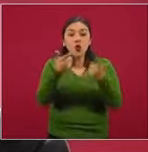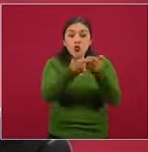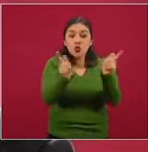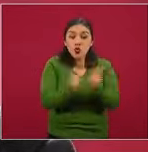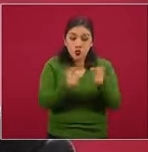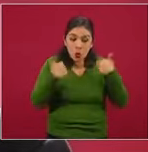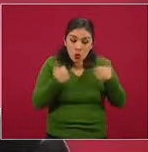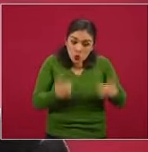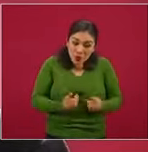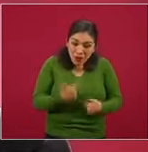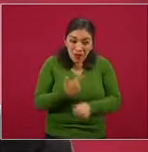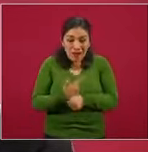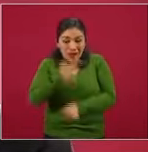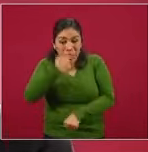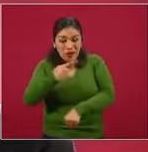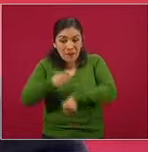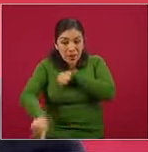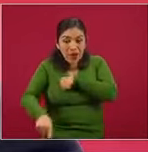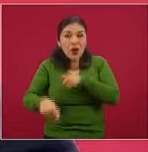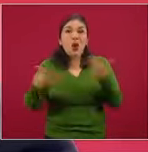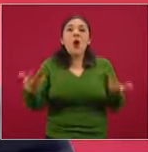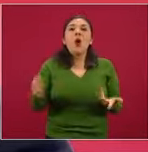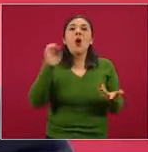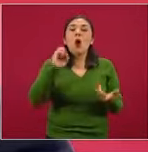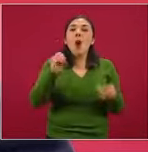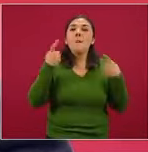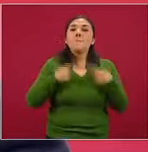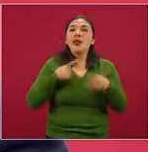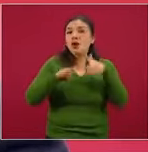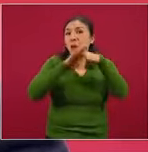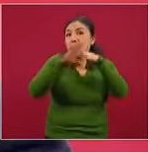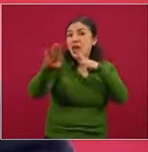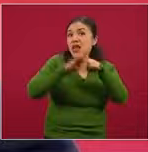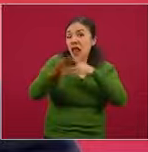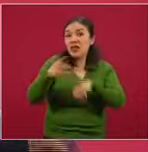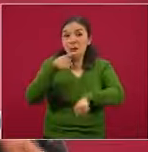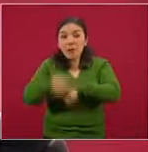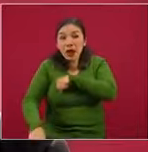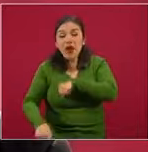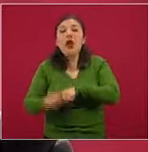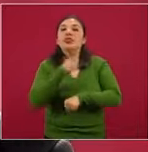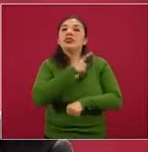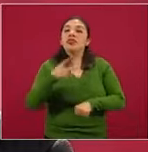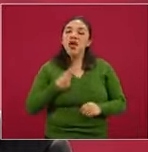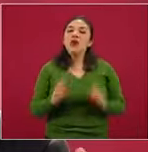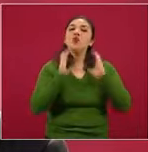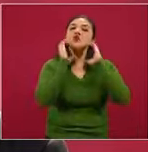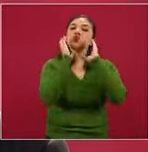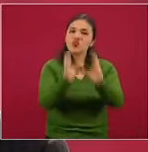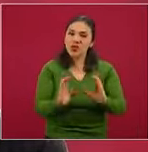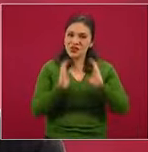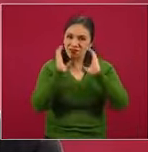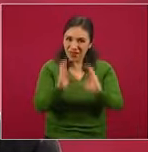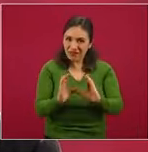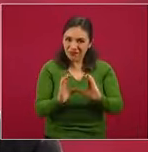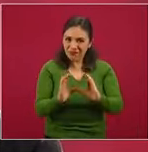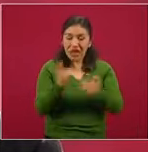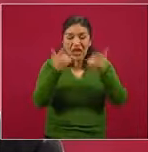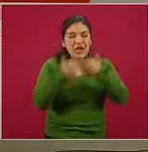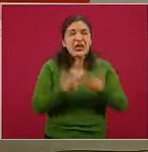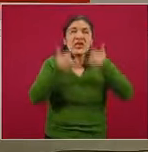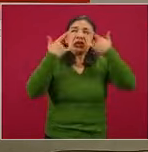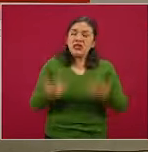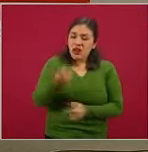grupos humanos con riesgo y más aún personas migrantes con riesgo es precaución. La historia de la salud